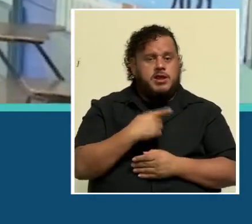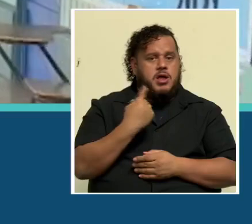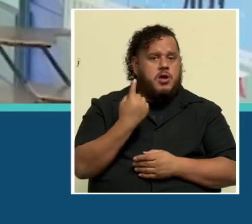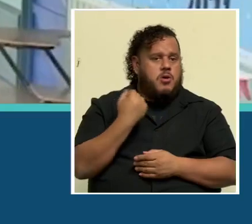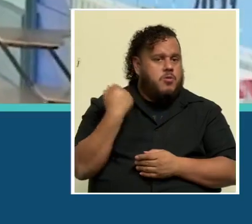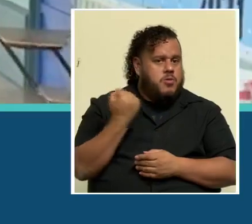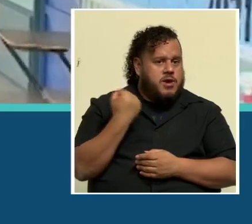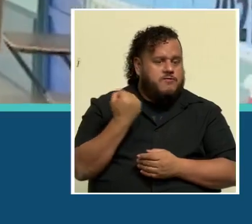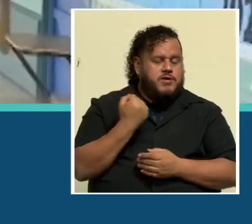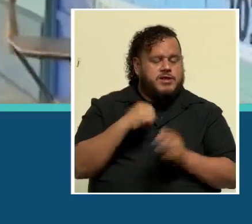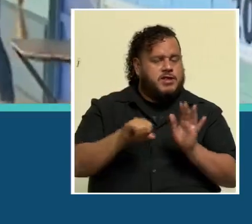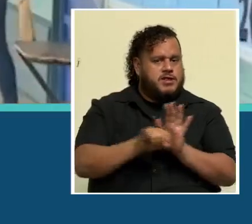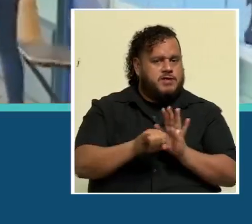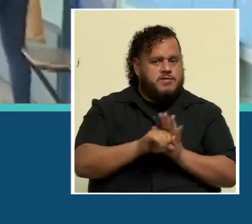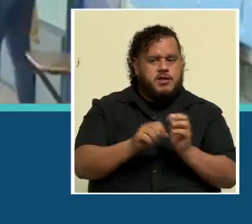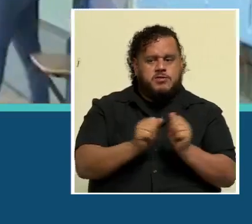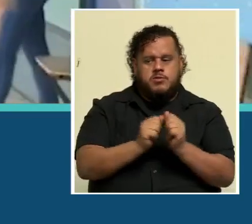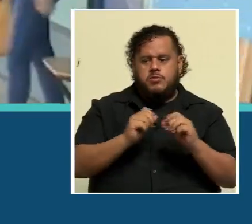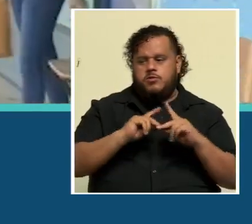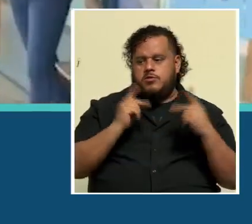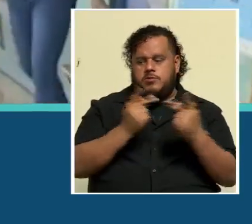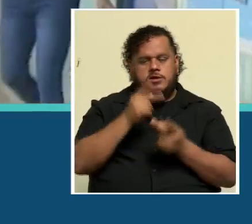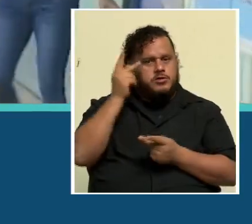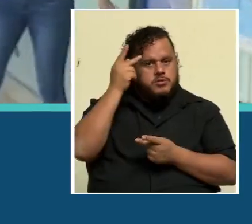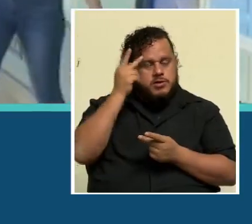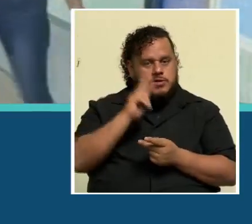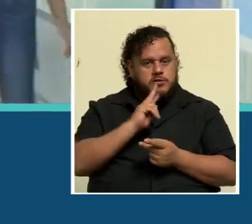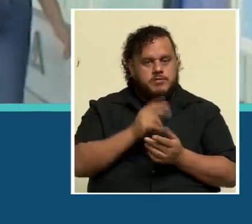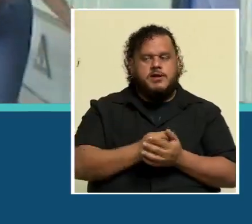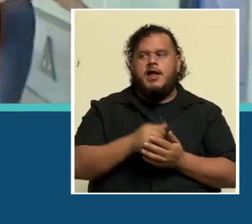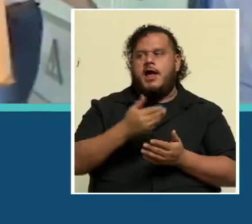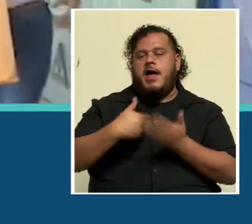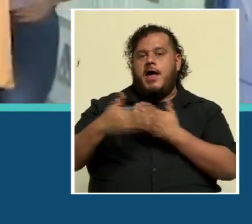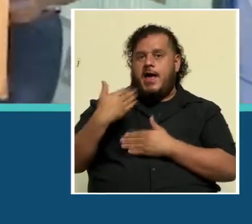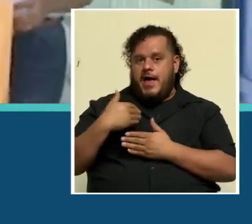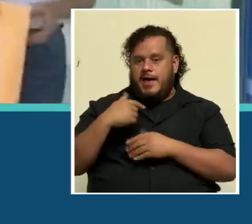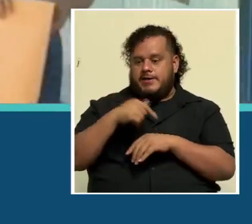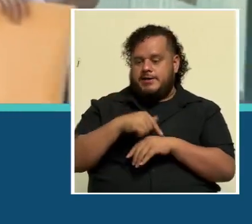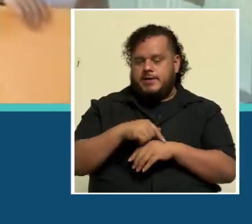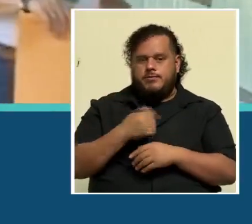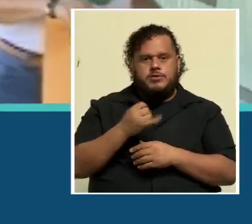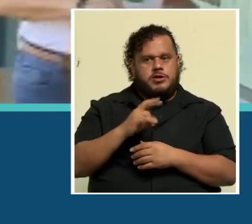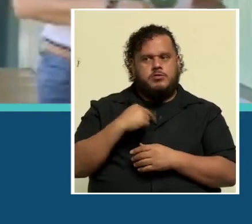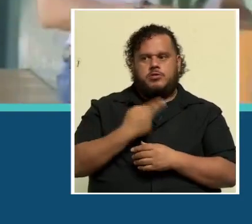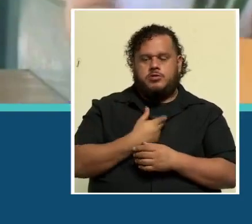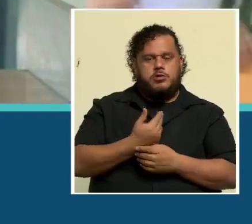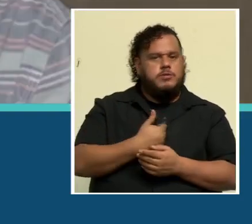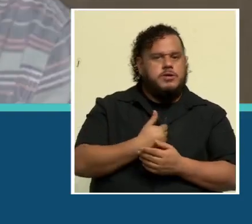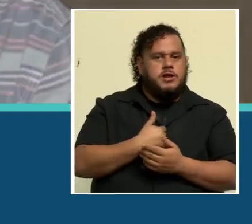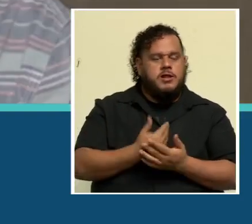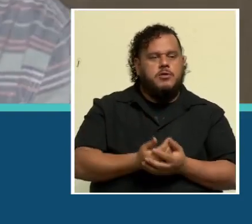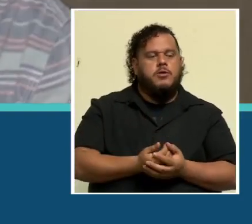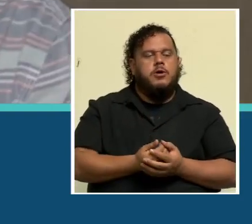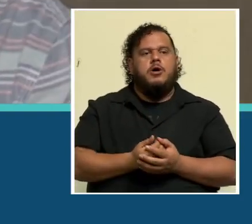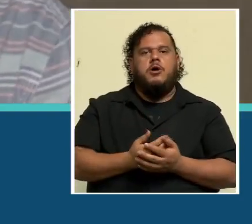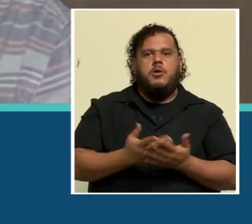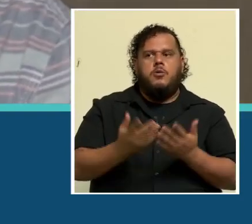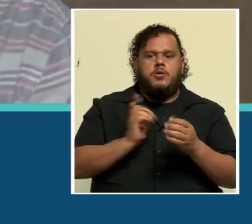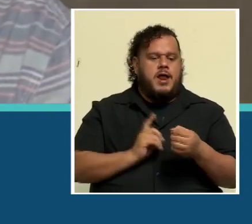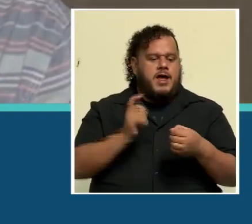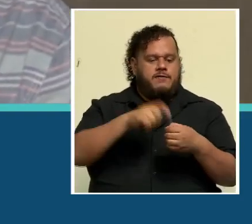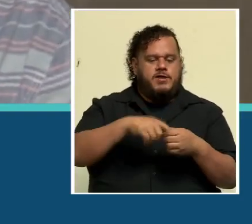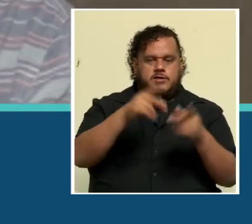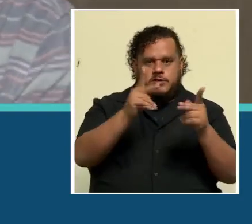fuerte identificación con los partidos, ¿verdad? En otra época, si hubiésemos tenido una afiliación